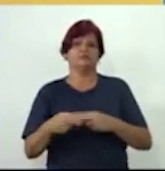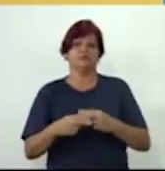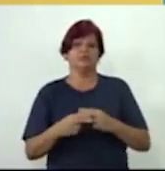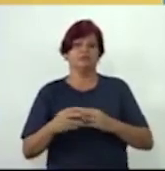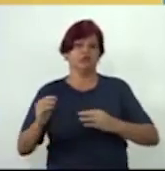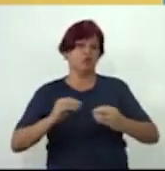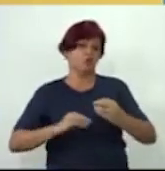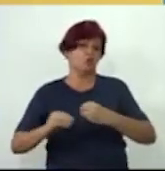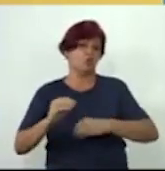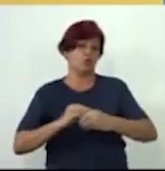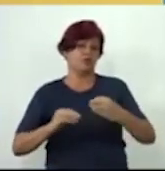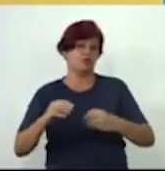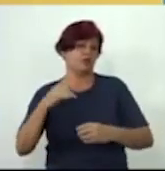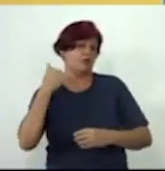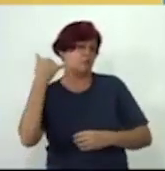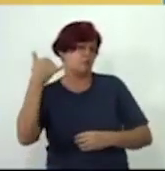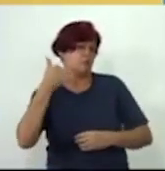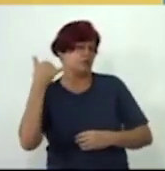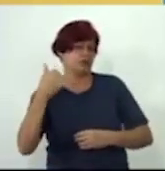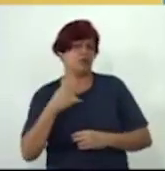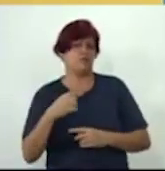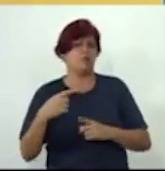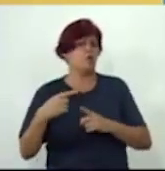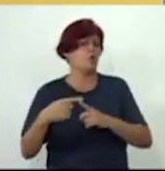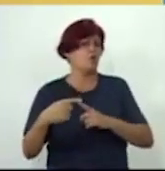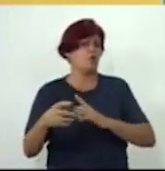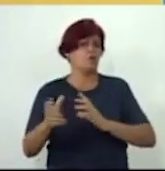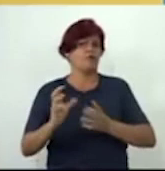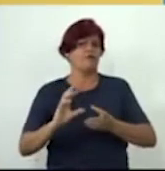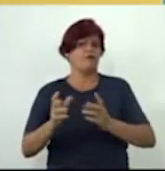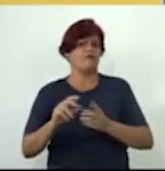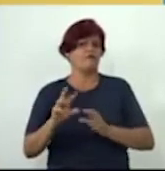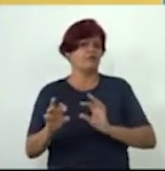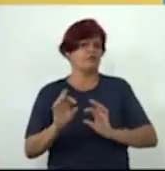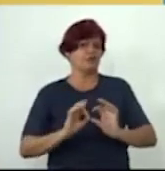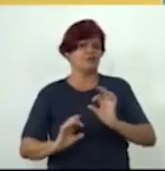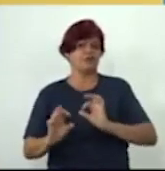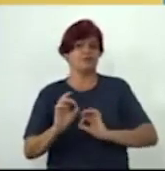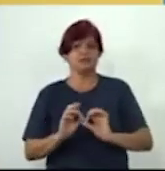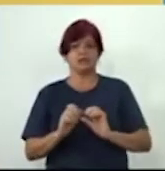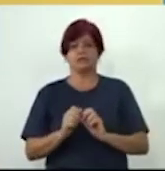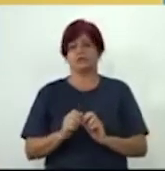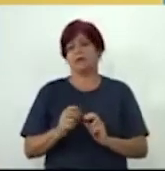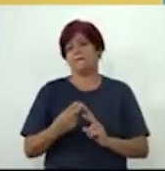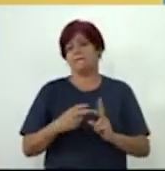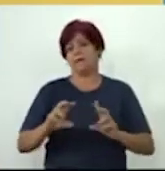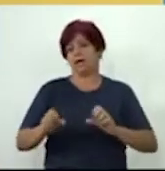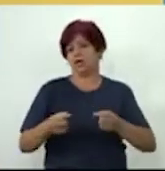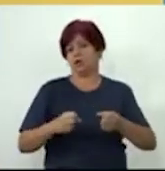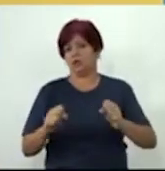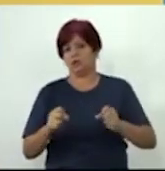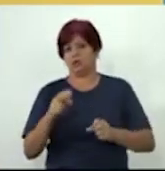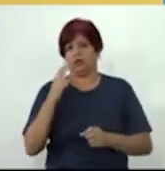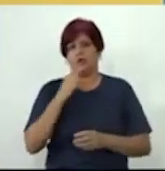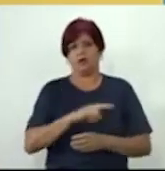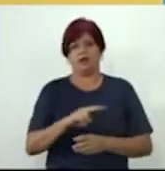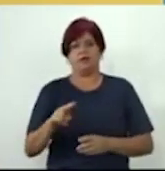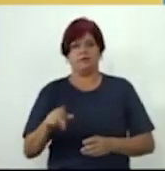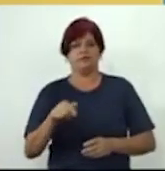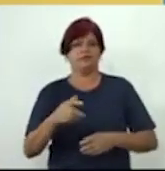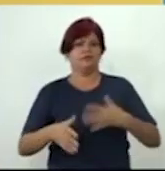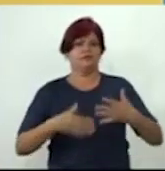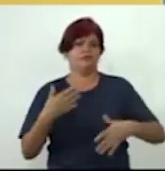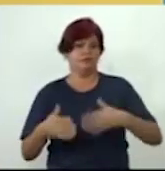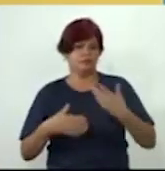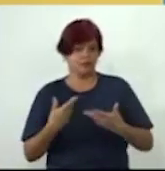intercambio telefónico u otra vía que seleccionen para controlar la revisión de estas actividades,